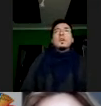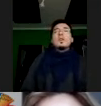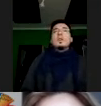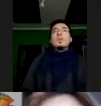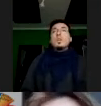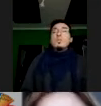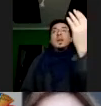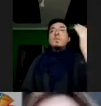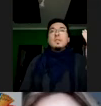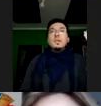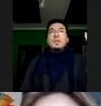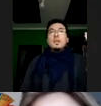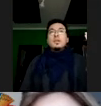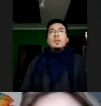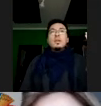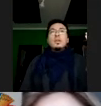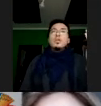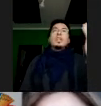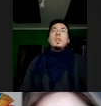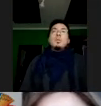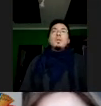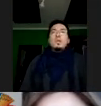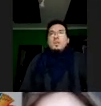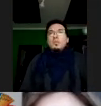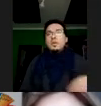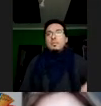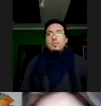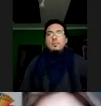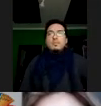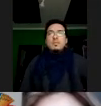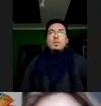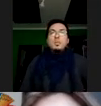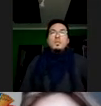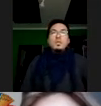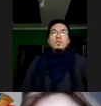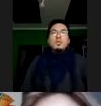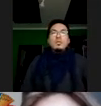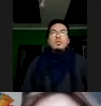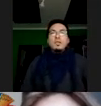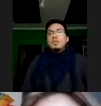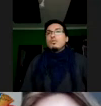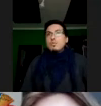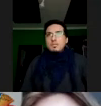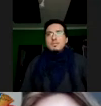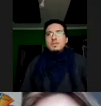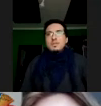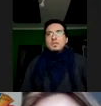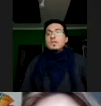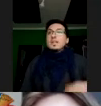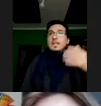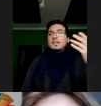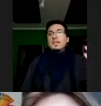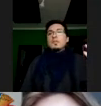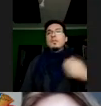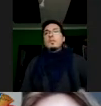chiquillos, podemos ver la vivienda así y no la terminamos viendo así, por ejemplo. No terminamos viendo la techumbre. Entonces,